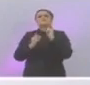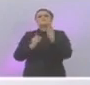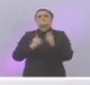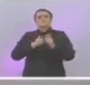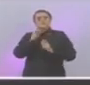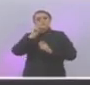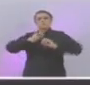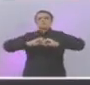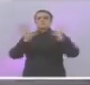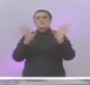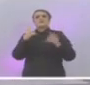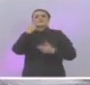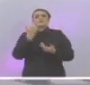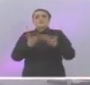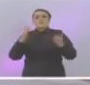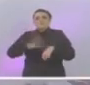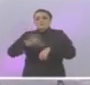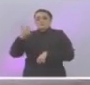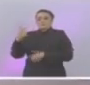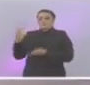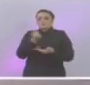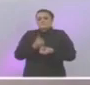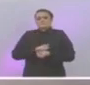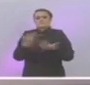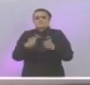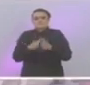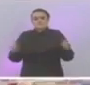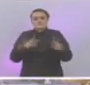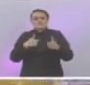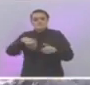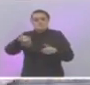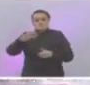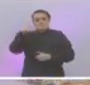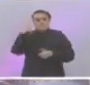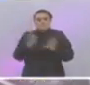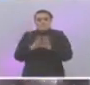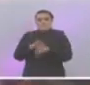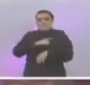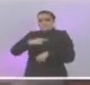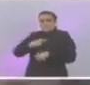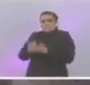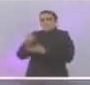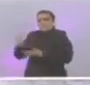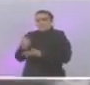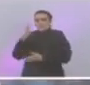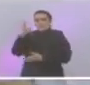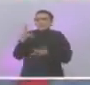clara: destinar más recursos al desarrollo de San Luis sin hipotecar nuestro futuro.